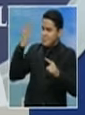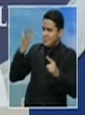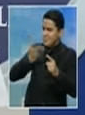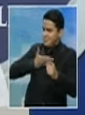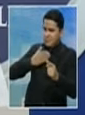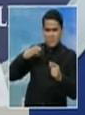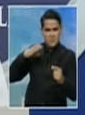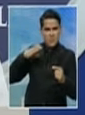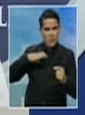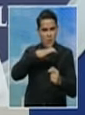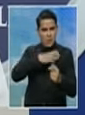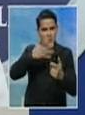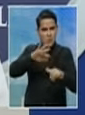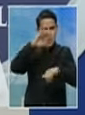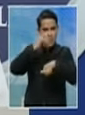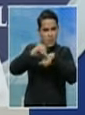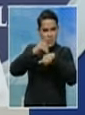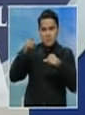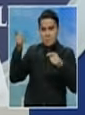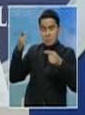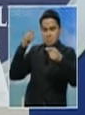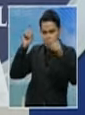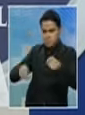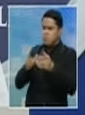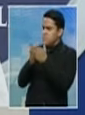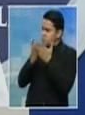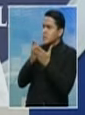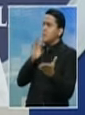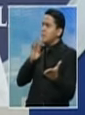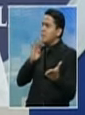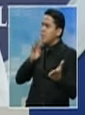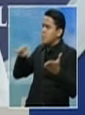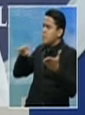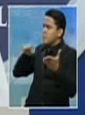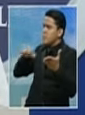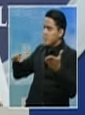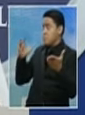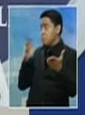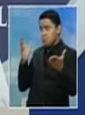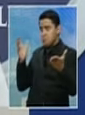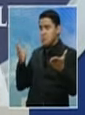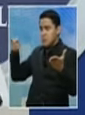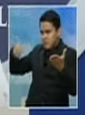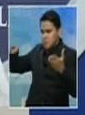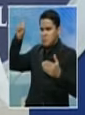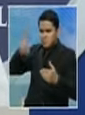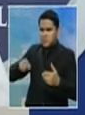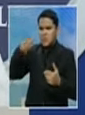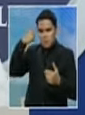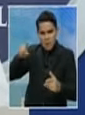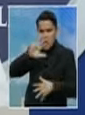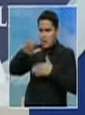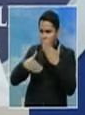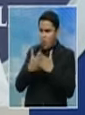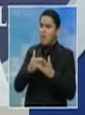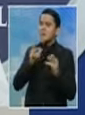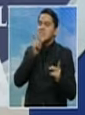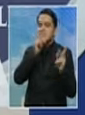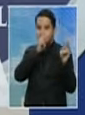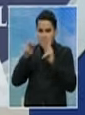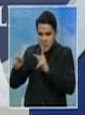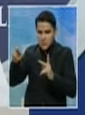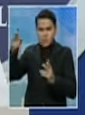convenios internacionales de los que Honduras forma parte. Asimismo, se debe llevar un registro de cada retén, posta